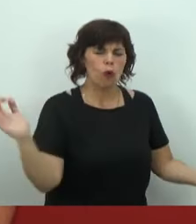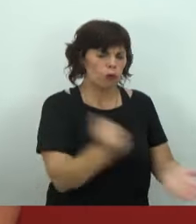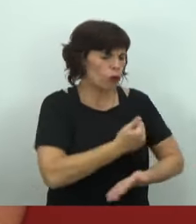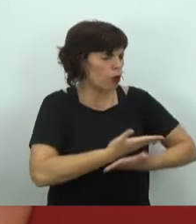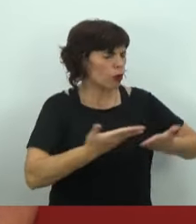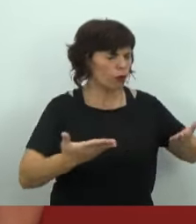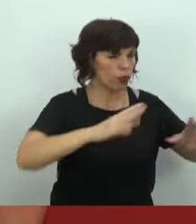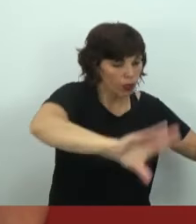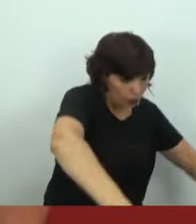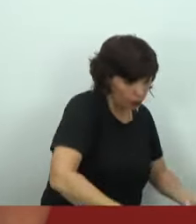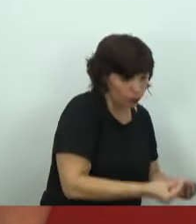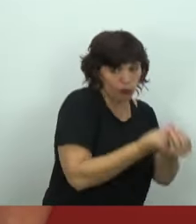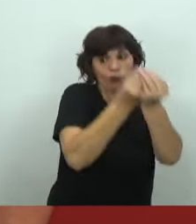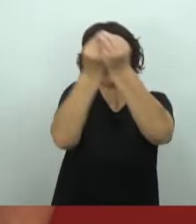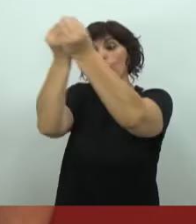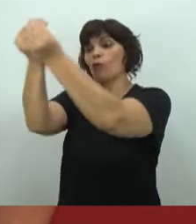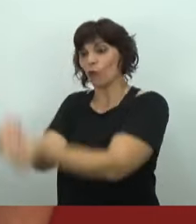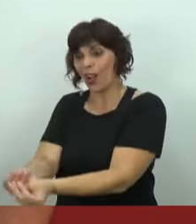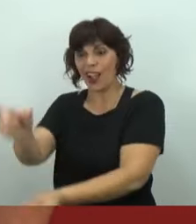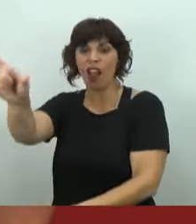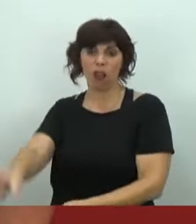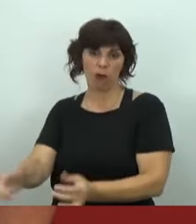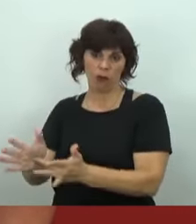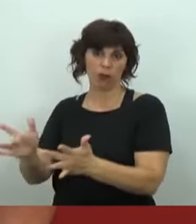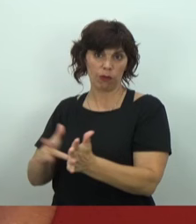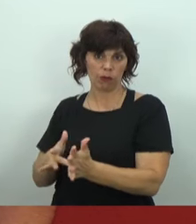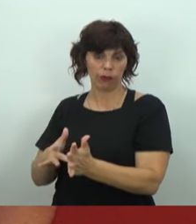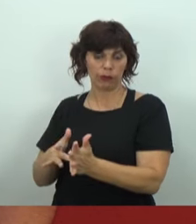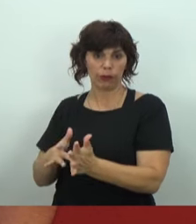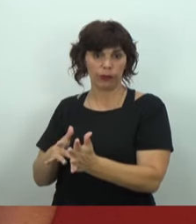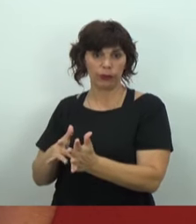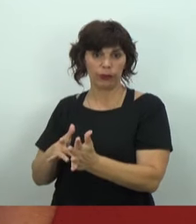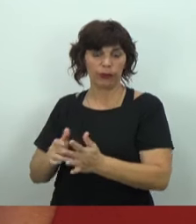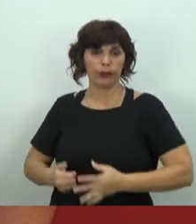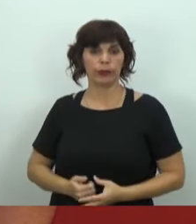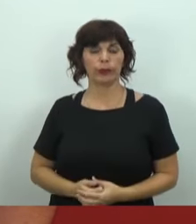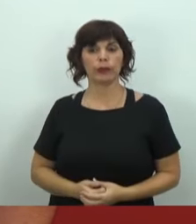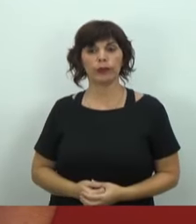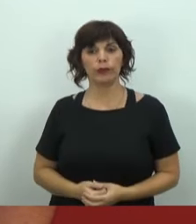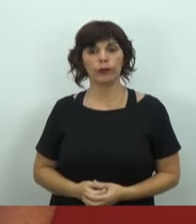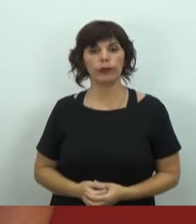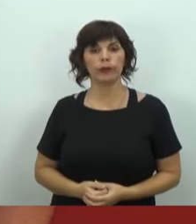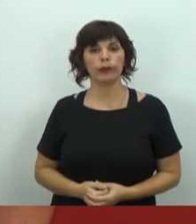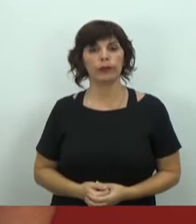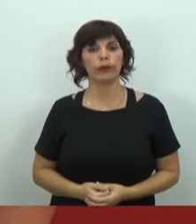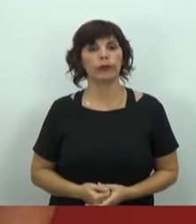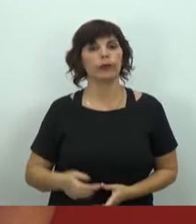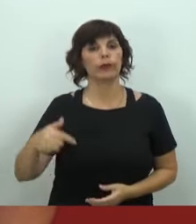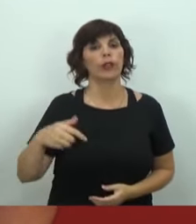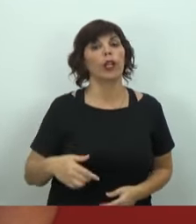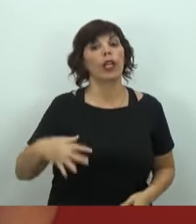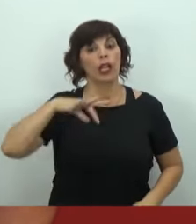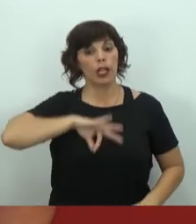Jesucristo. Todo en la persona de Jesucristo, a quien el Espíritu